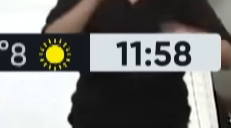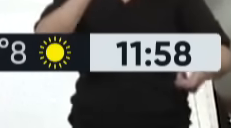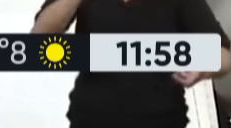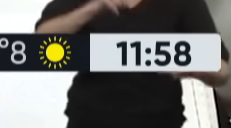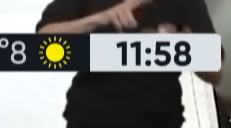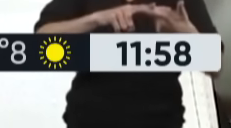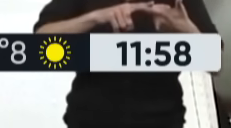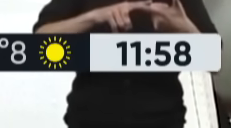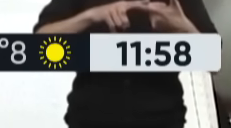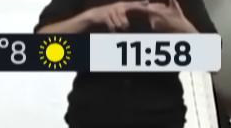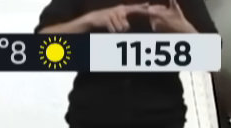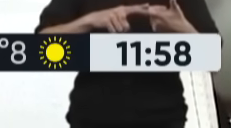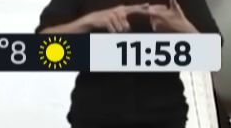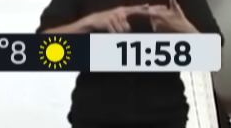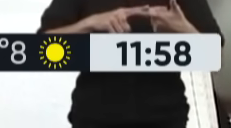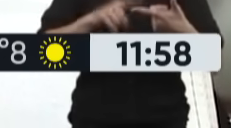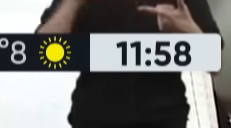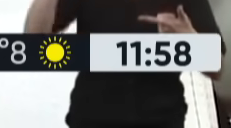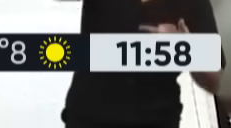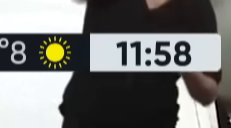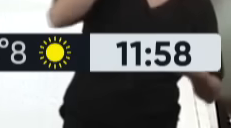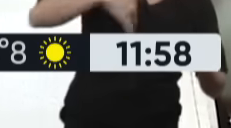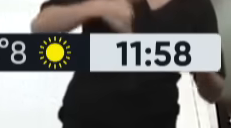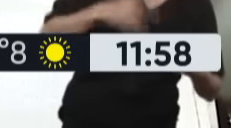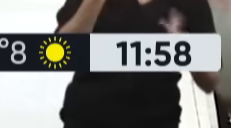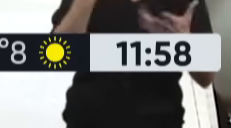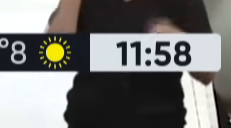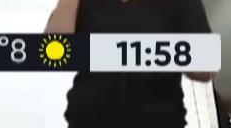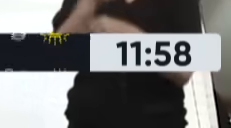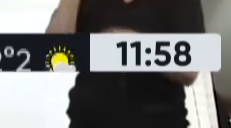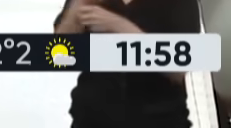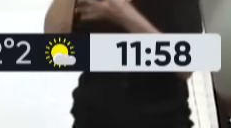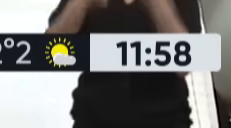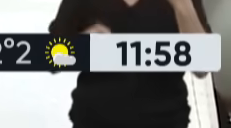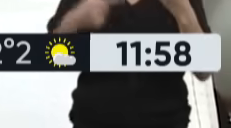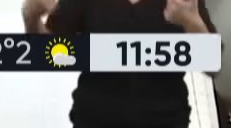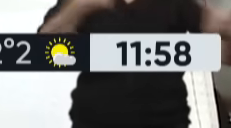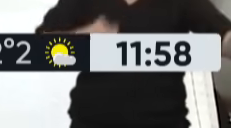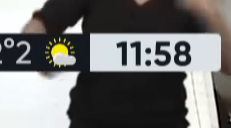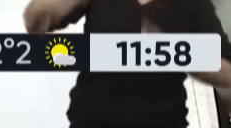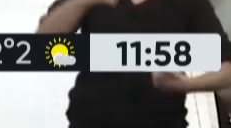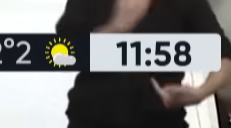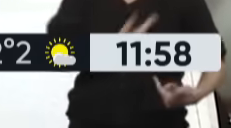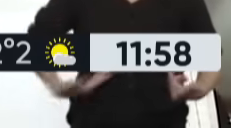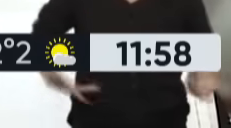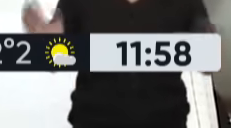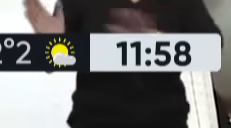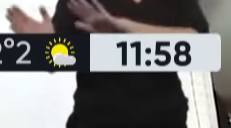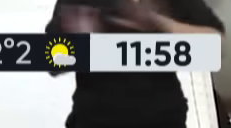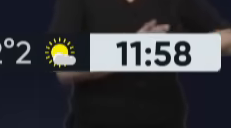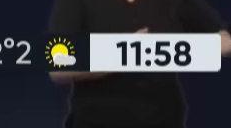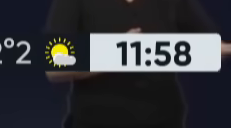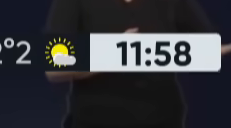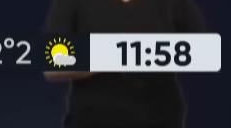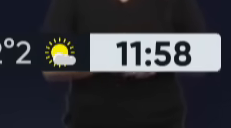republicanismo, etcétera, etcétera. La respuesta es, bueno, los ñoños republicanos, etcétera, ese folclore, digamos, mediático. Pero más allá de eso... Me gustó